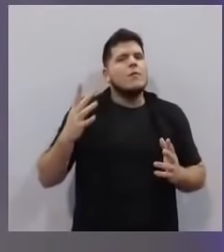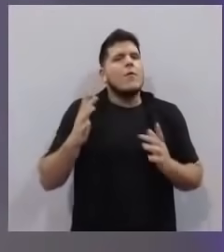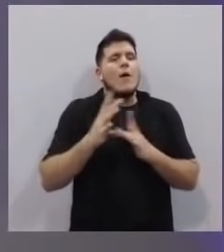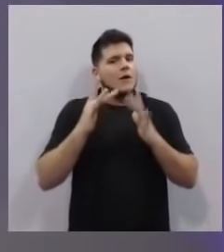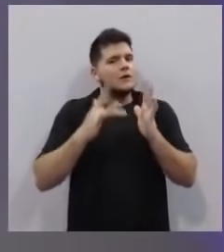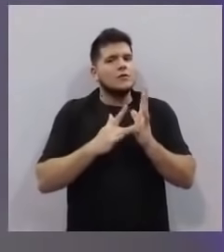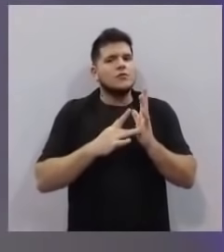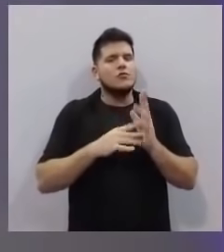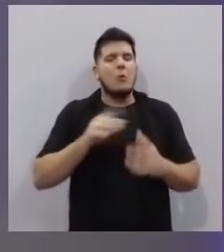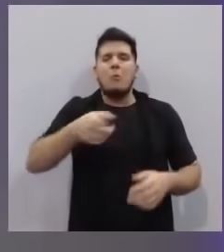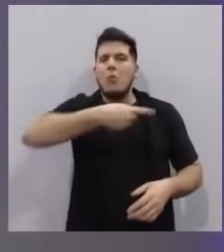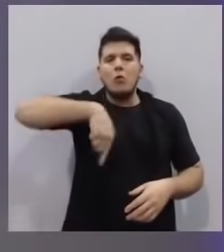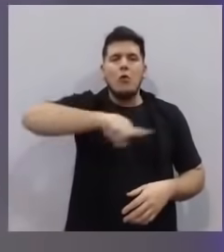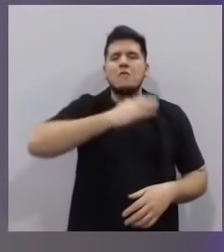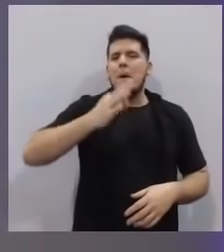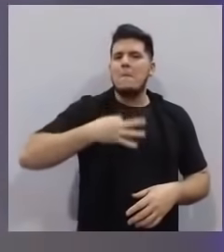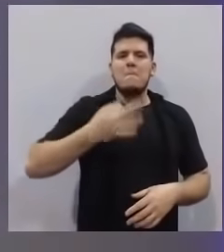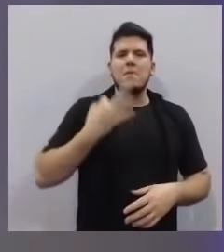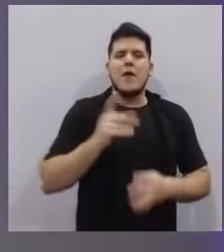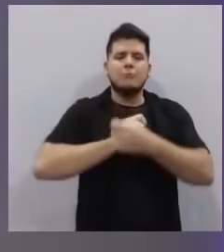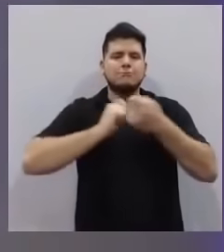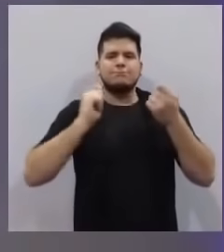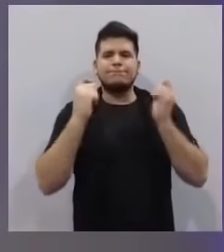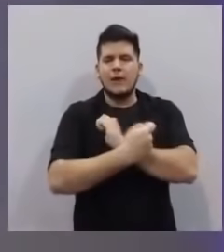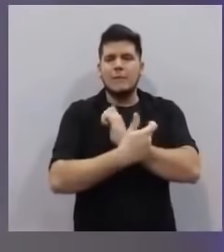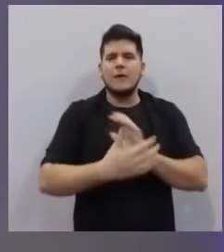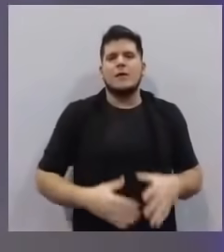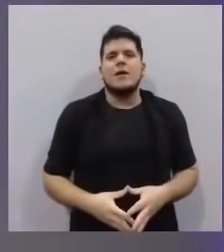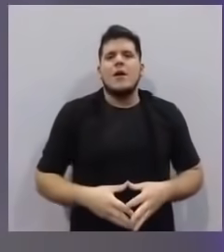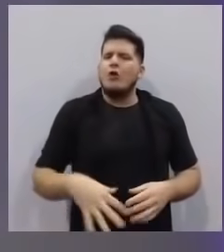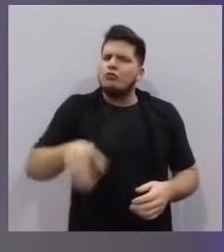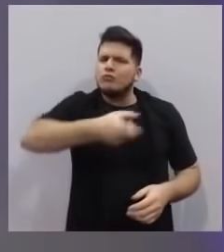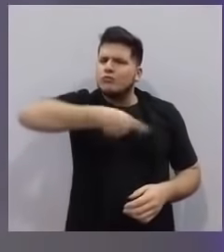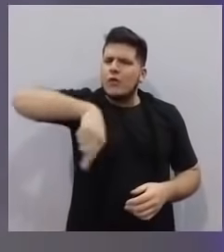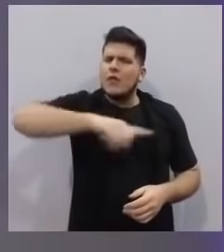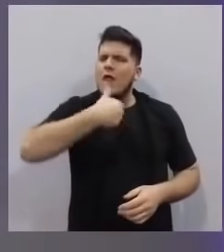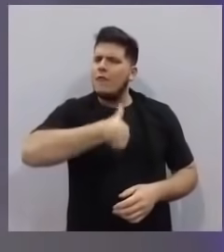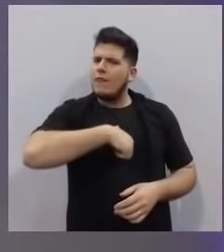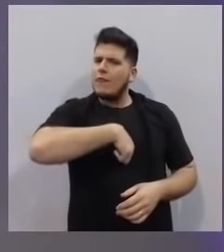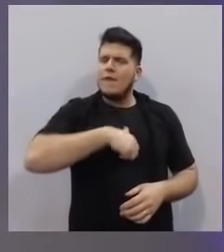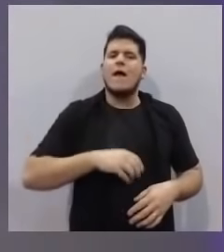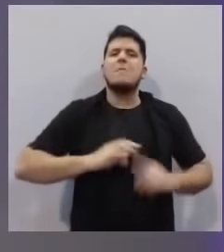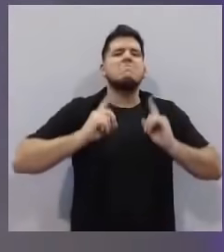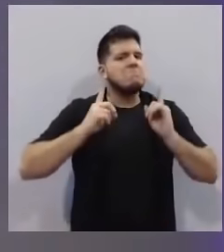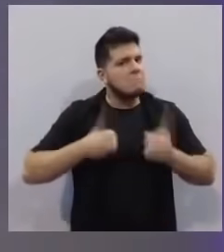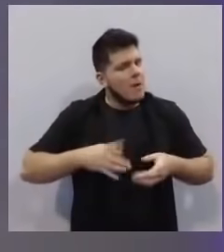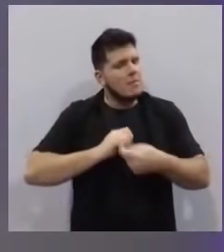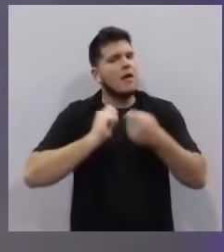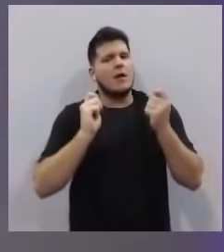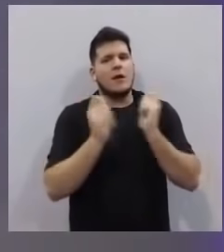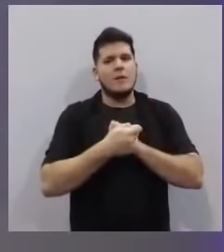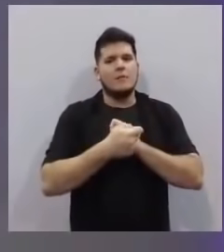el señor nos da un documento de identidad ahí nos por el sello del espíritu santo